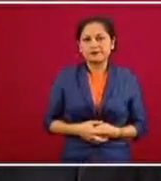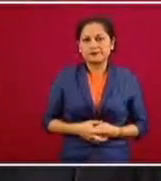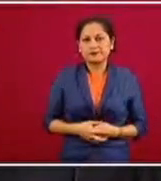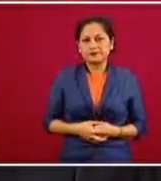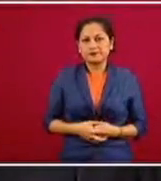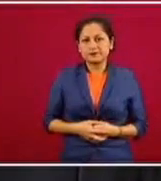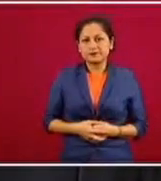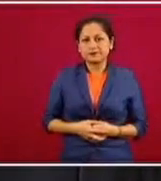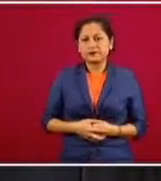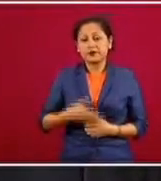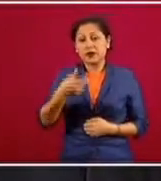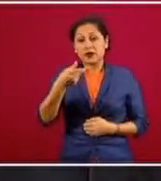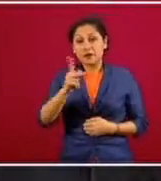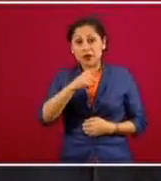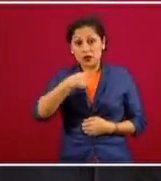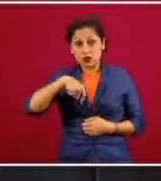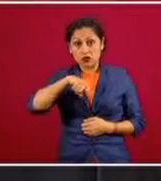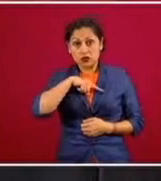prohibiciones,